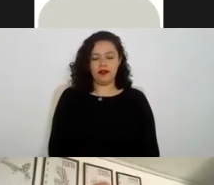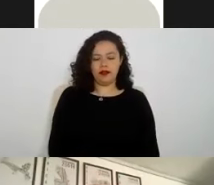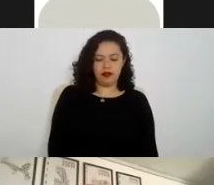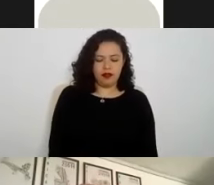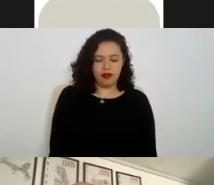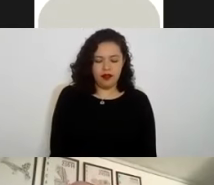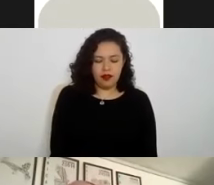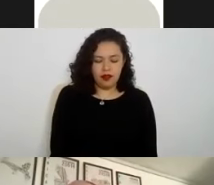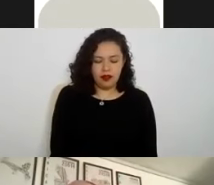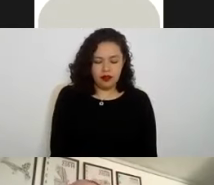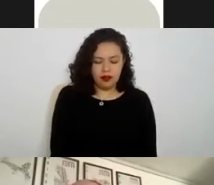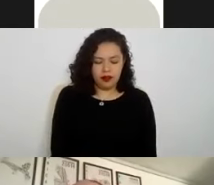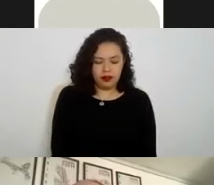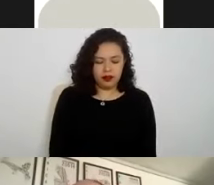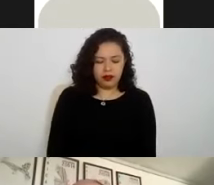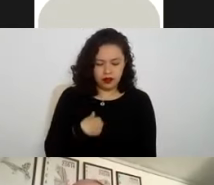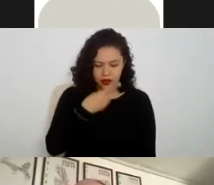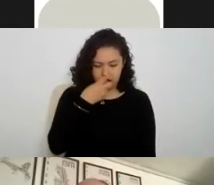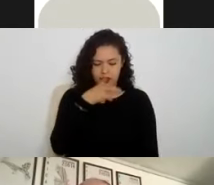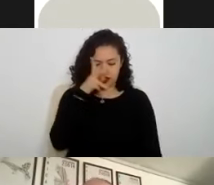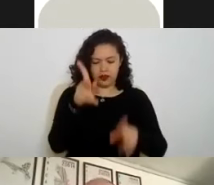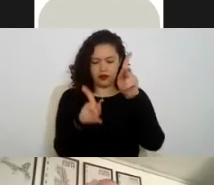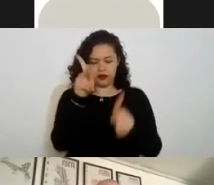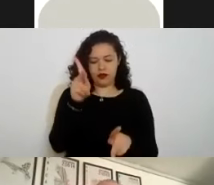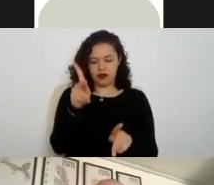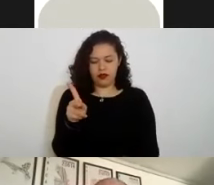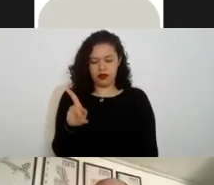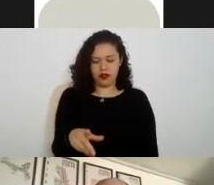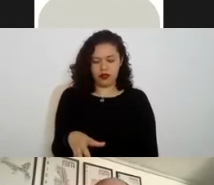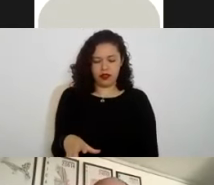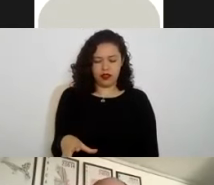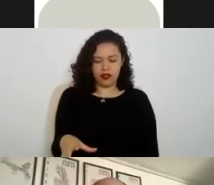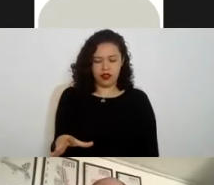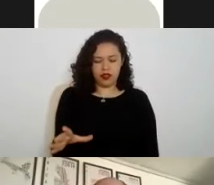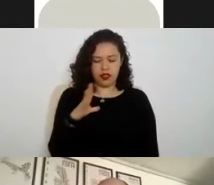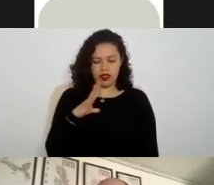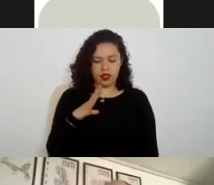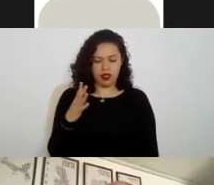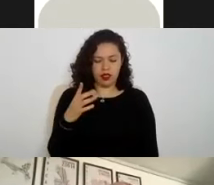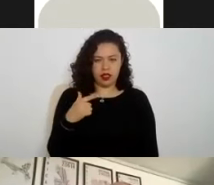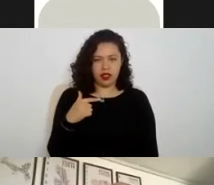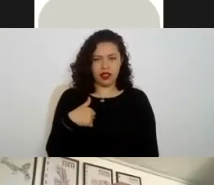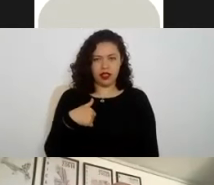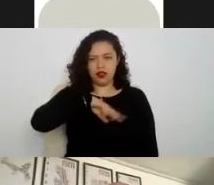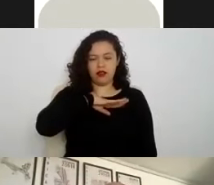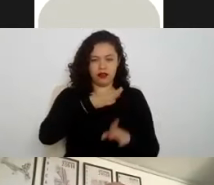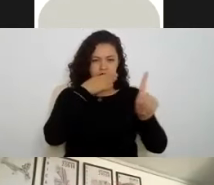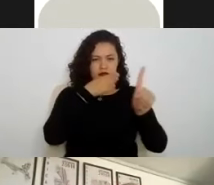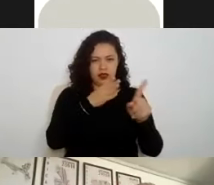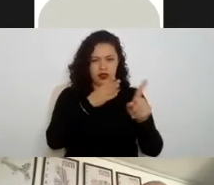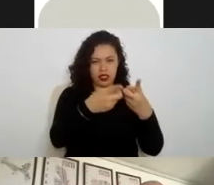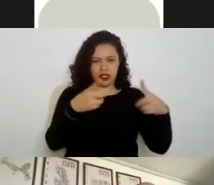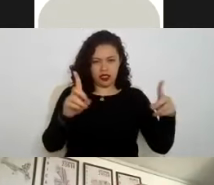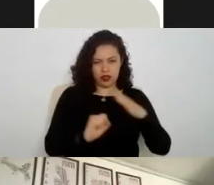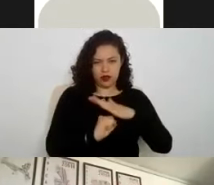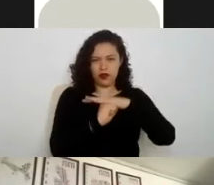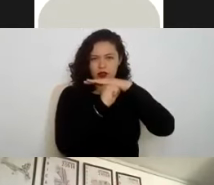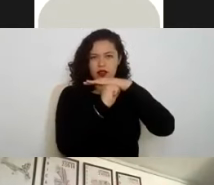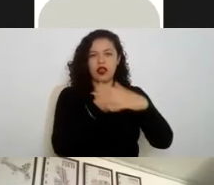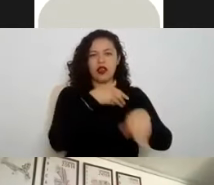Como bien les platicaba, y un poquito ya metiéndonos a lo que nosotros hacemos, que les digo, nos enfocamos en el objetivo de desarrollo sostenible